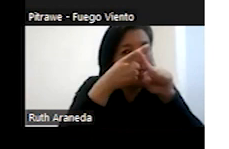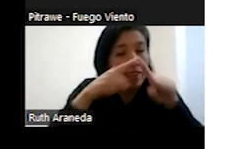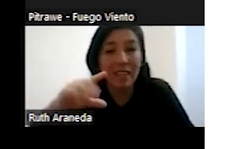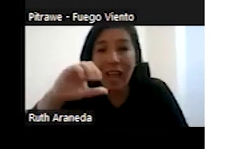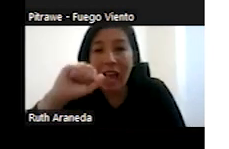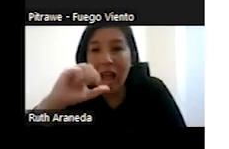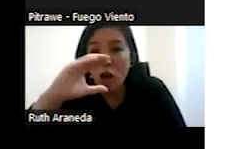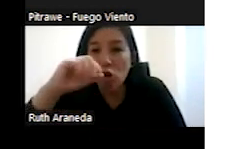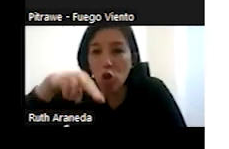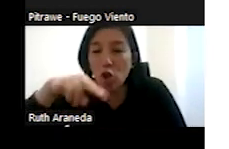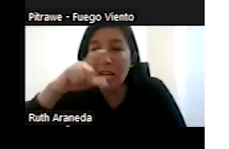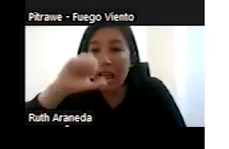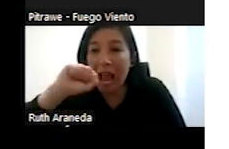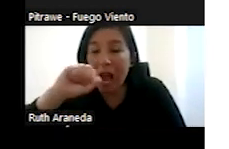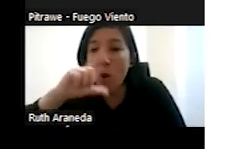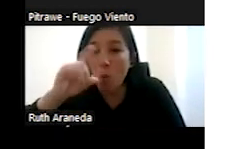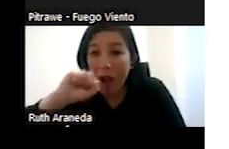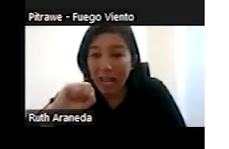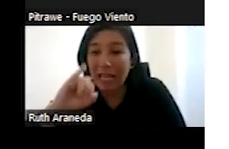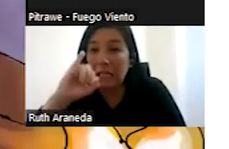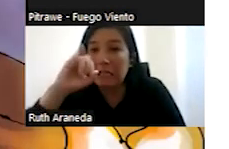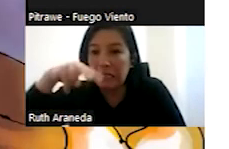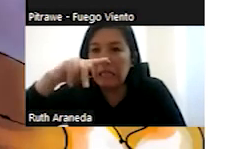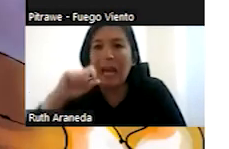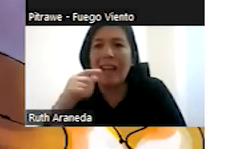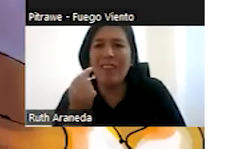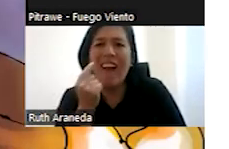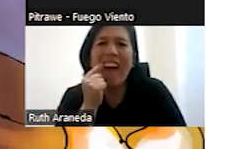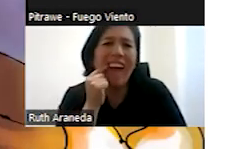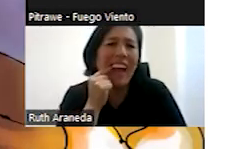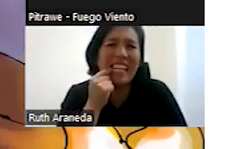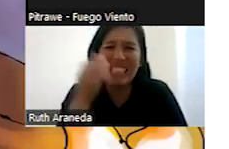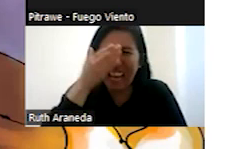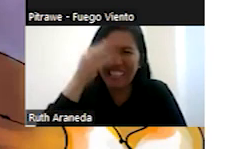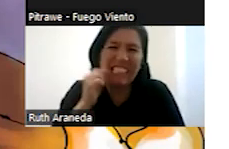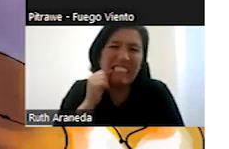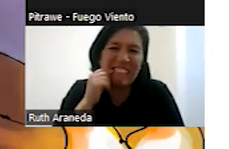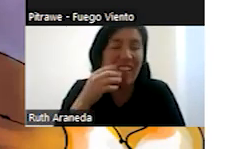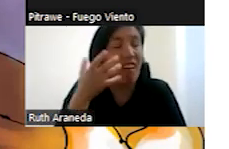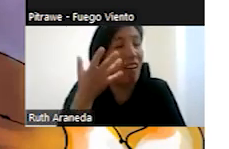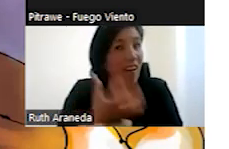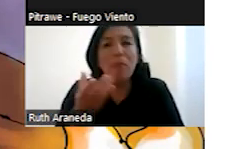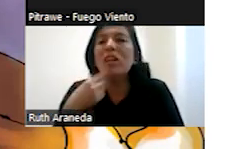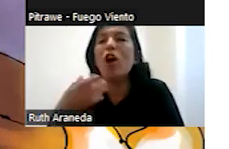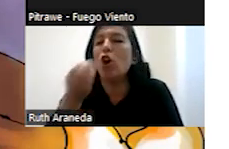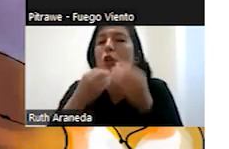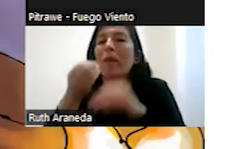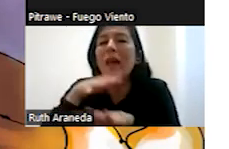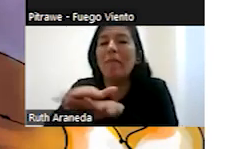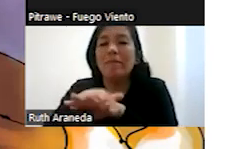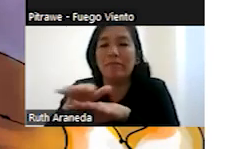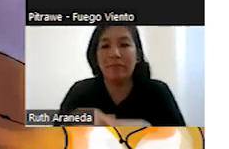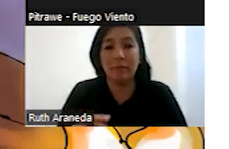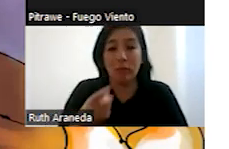caries es altísima. Ahora, en cuanto a la alimentación de los